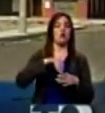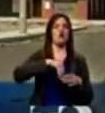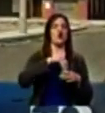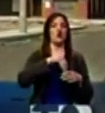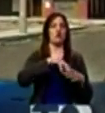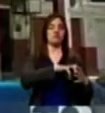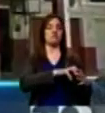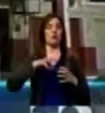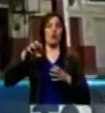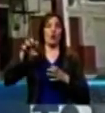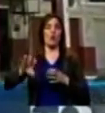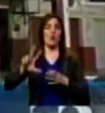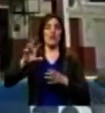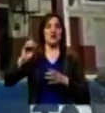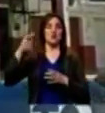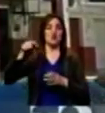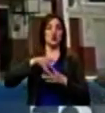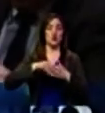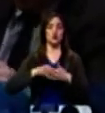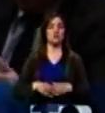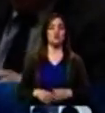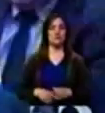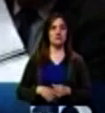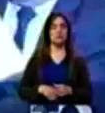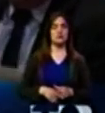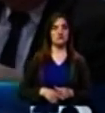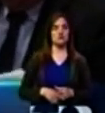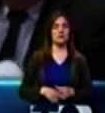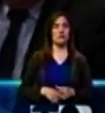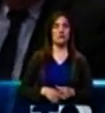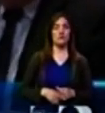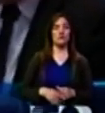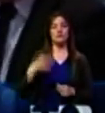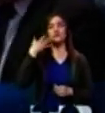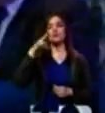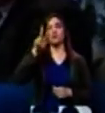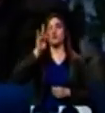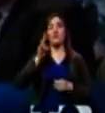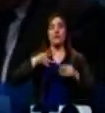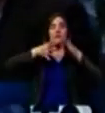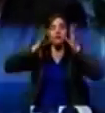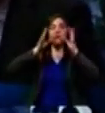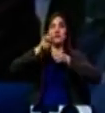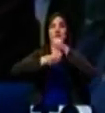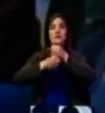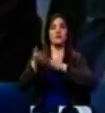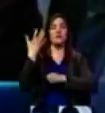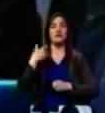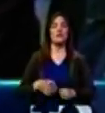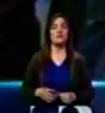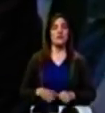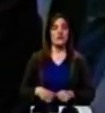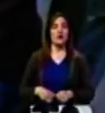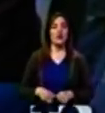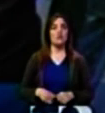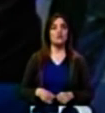de Reconstrucción para el manejo integrado de la liquidez. El movimiento de dinero se dio el 27 de diciembre del año anterior. Los